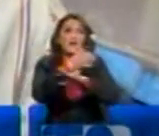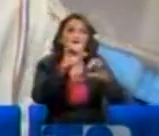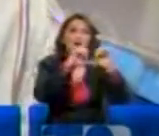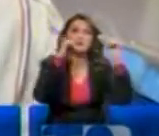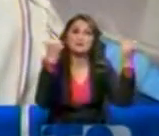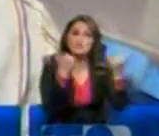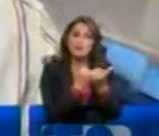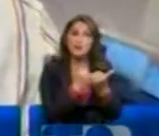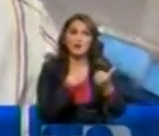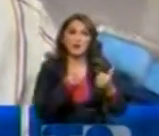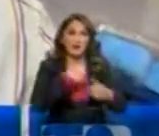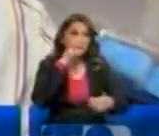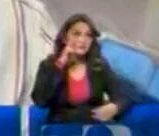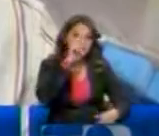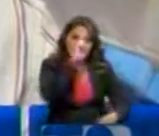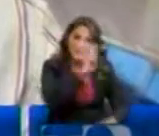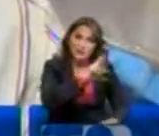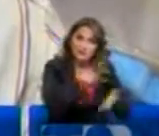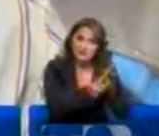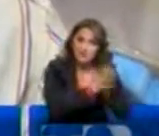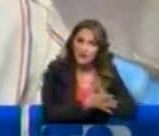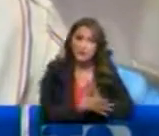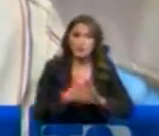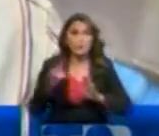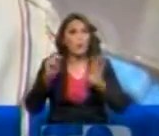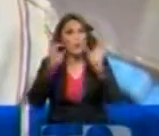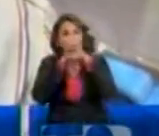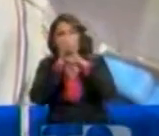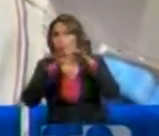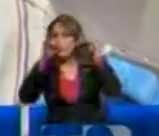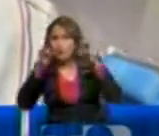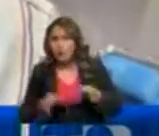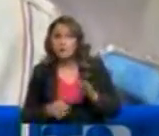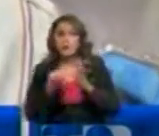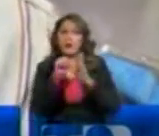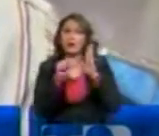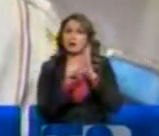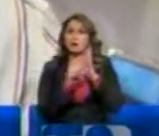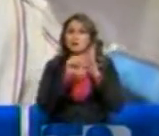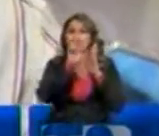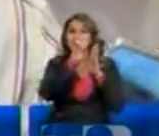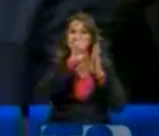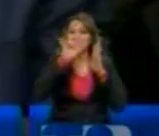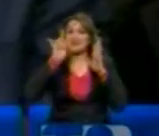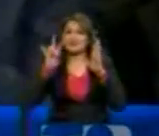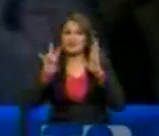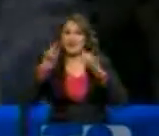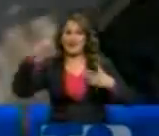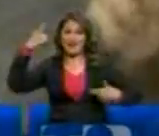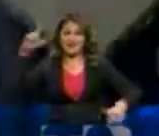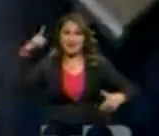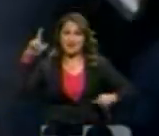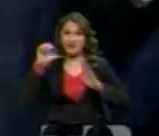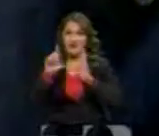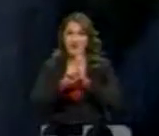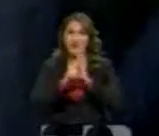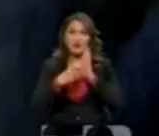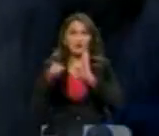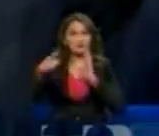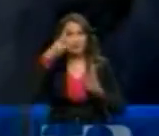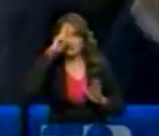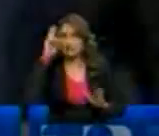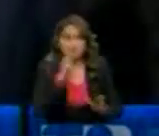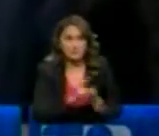la solemnidad de esta institución e incumplir flagrantemente el artículo 77 de la Ley Orgánica de la Función Legislativa. Esta fue la ocasión. Yo les agradezco,